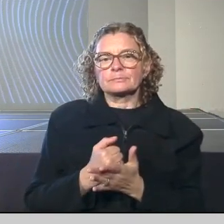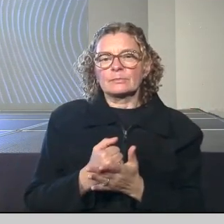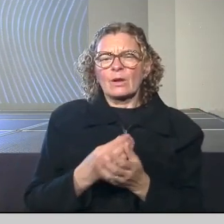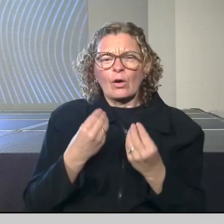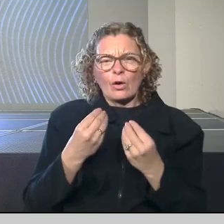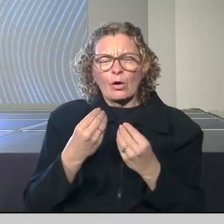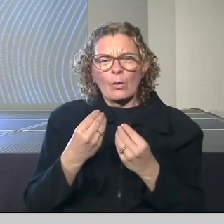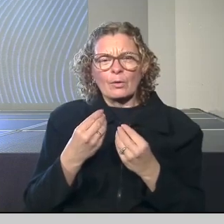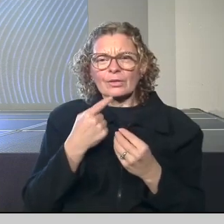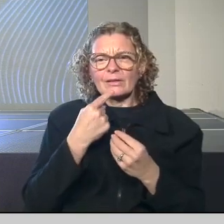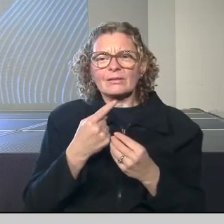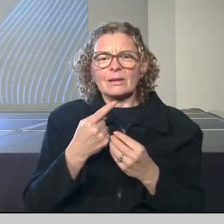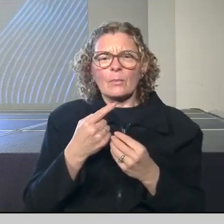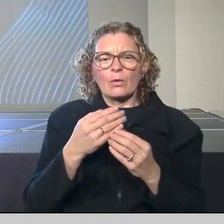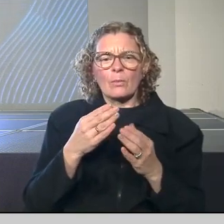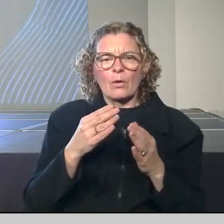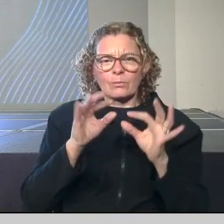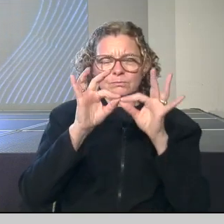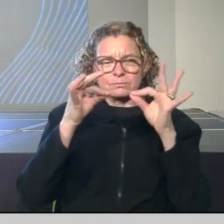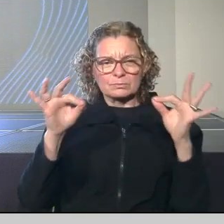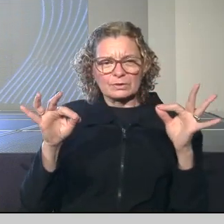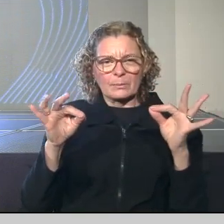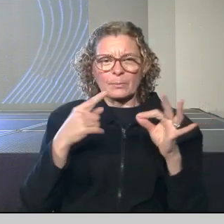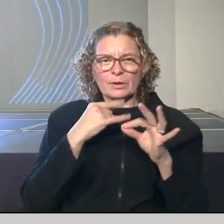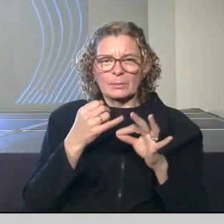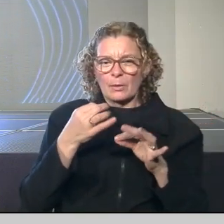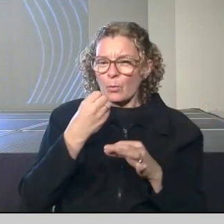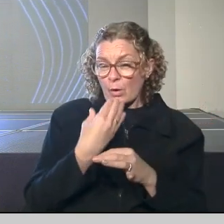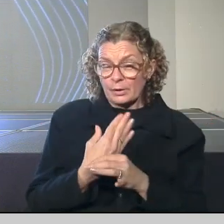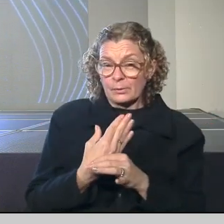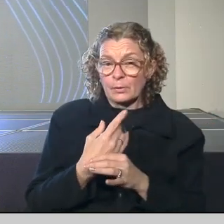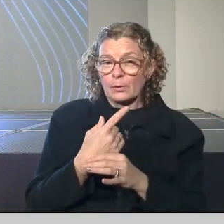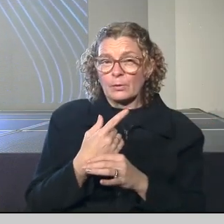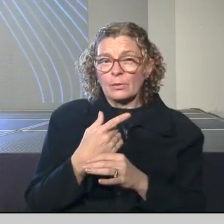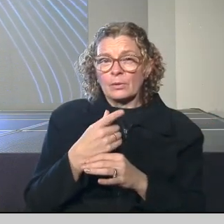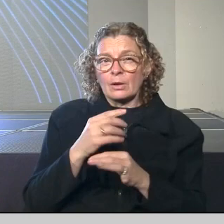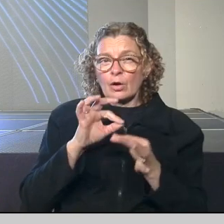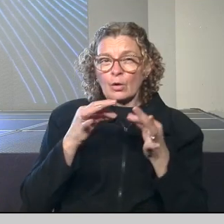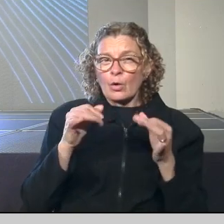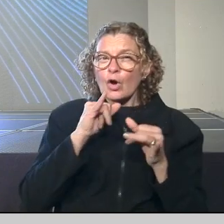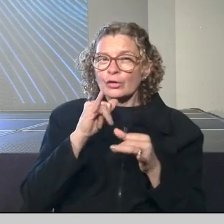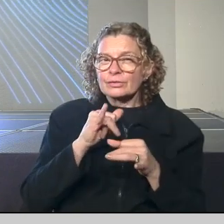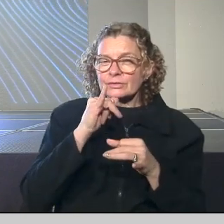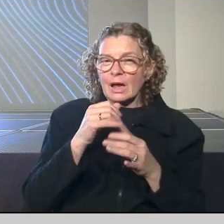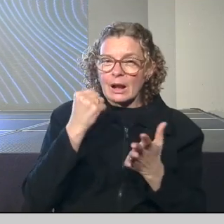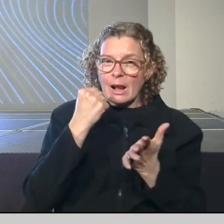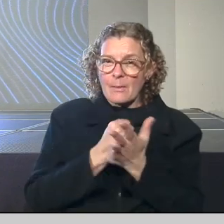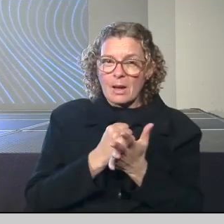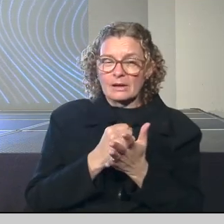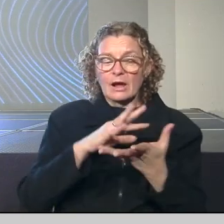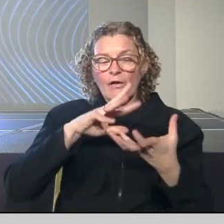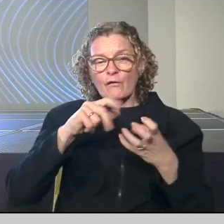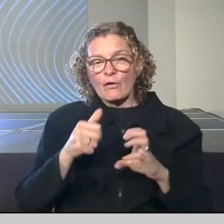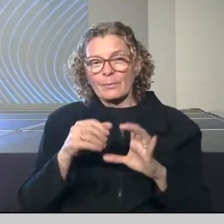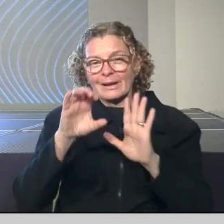¿Cómo recomendamos nosotros estructurar un título para que sea eficiente? Describir el producto, la marca y el modelo y